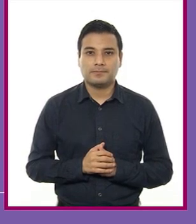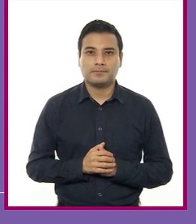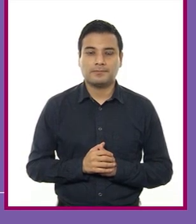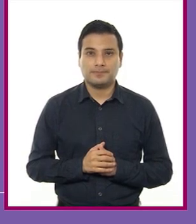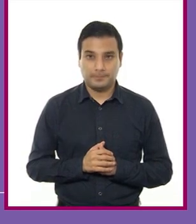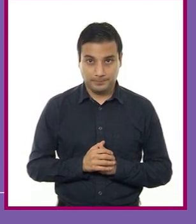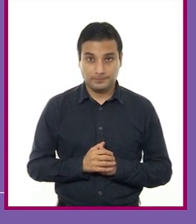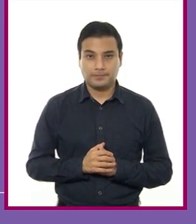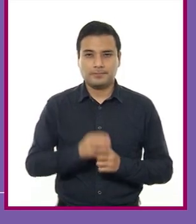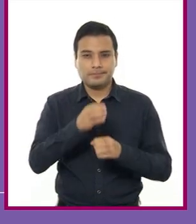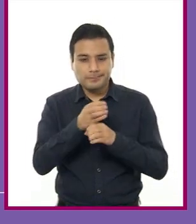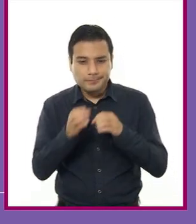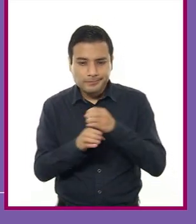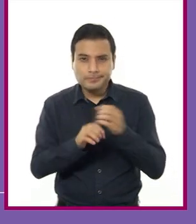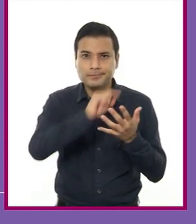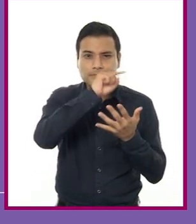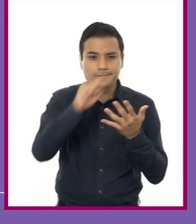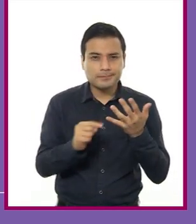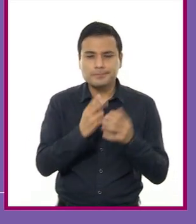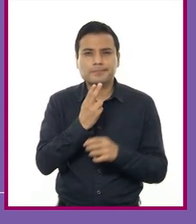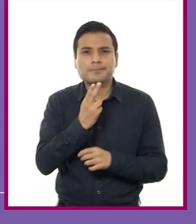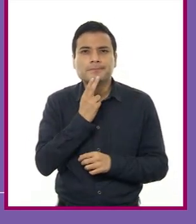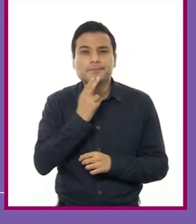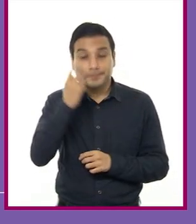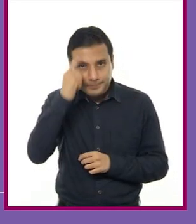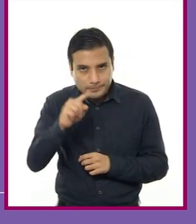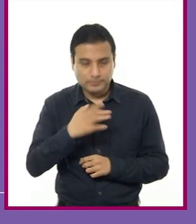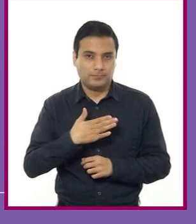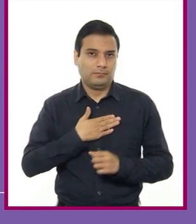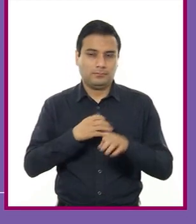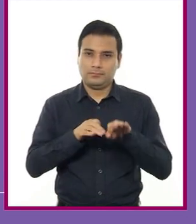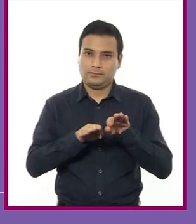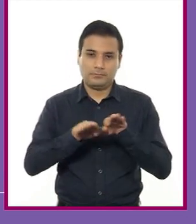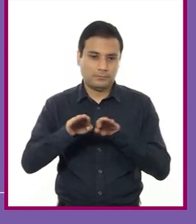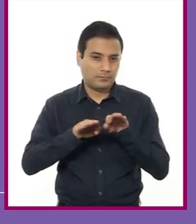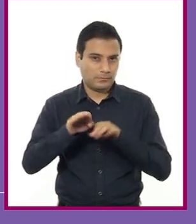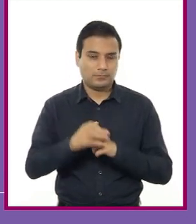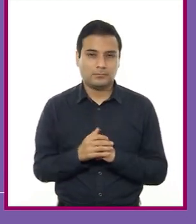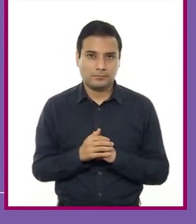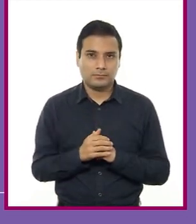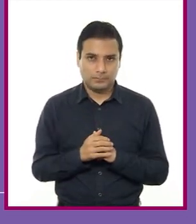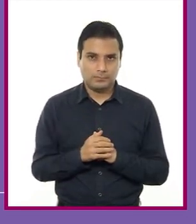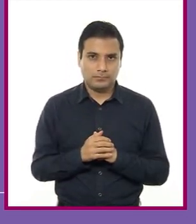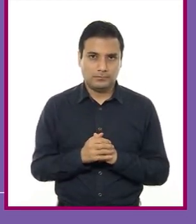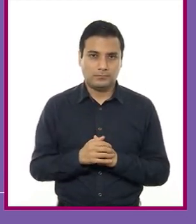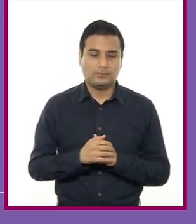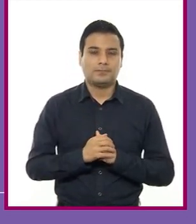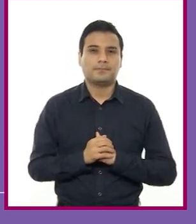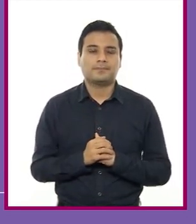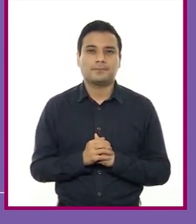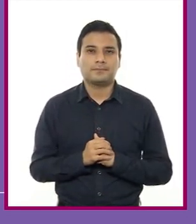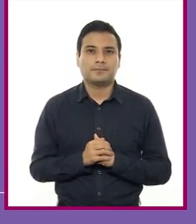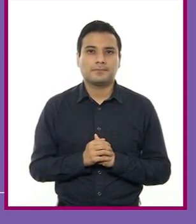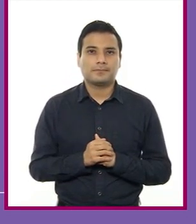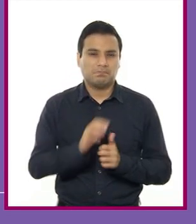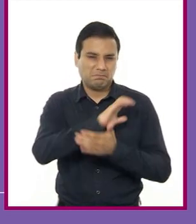recursos asignados exclusivamente para el desempeño de su función, de acuerdo con sus tareas establecidas por